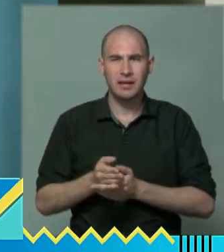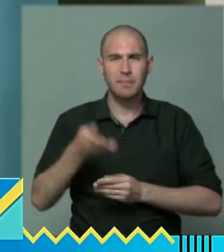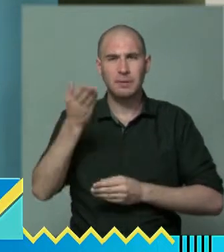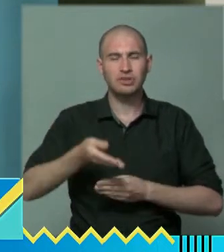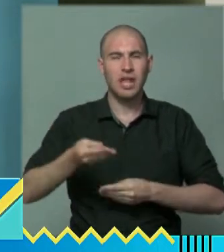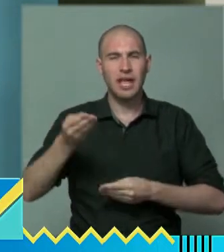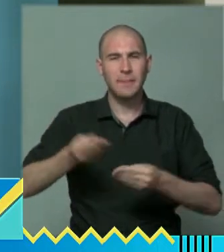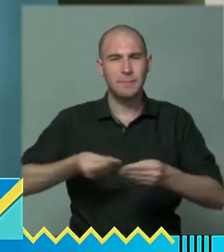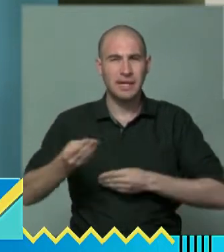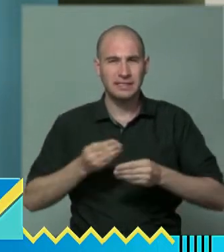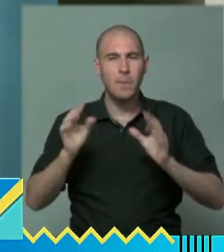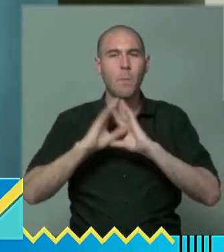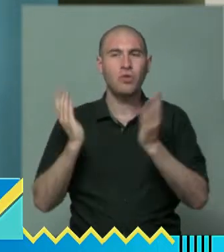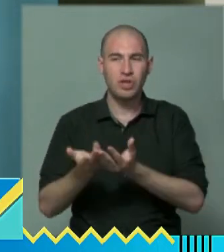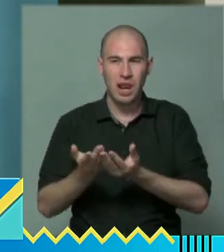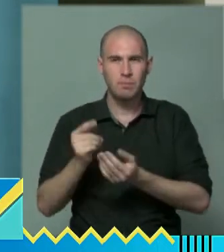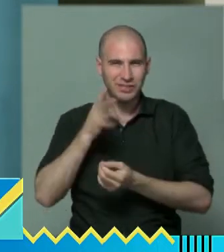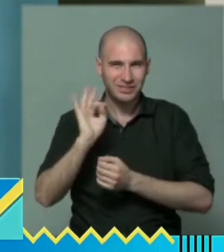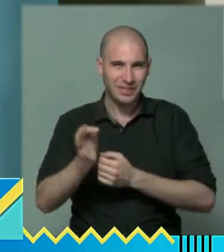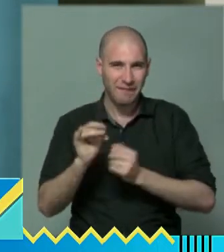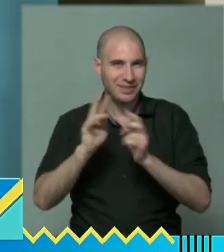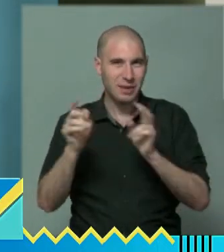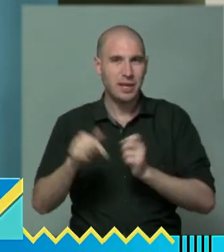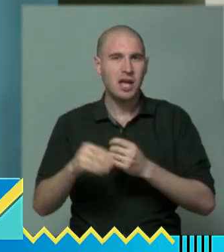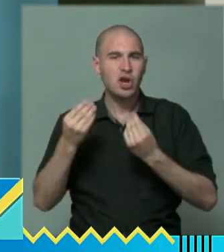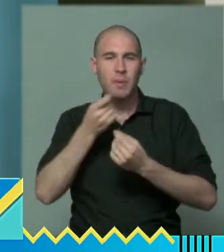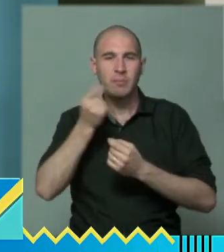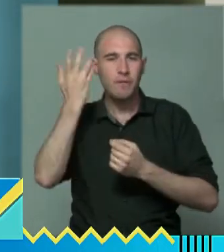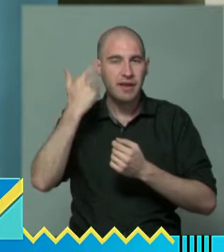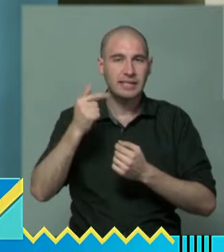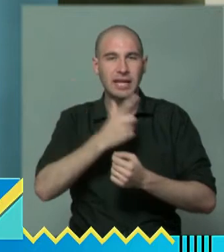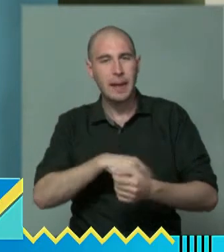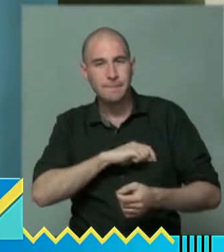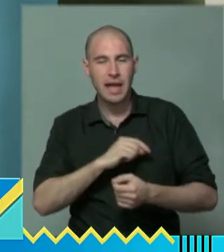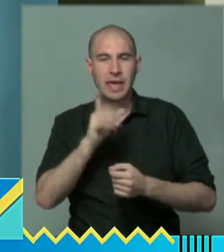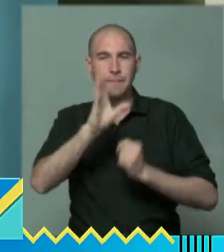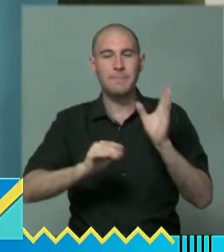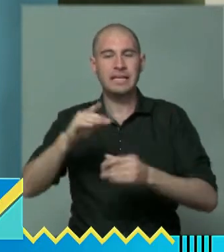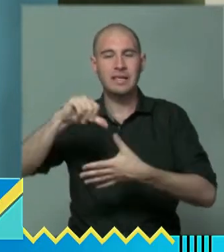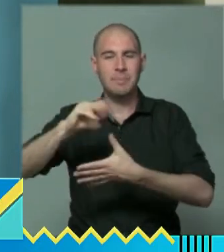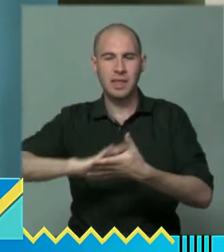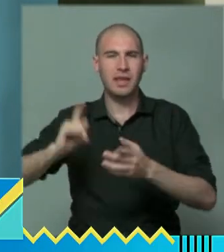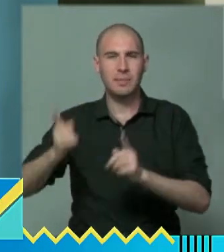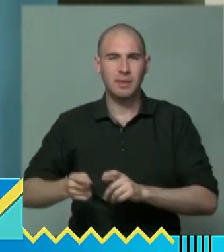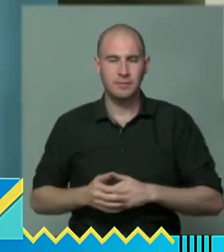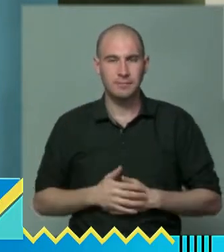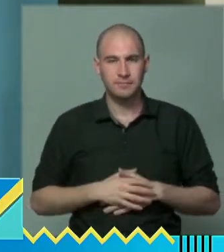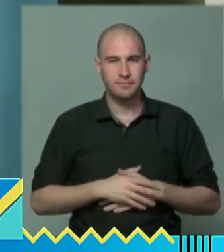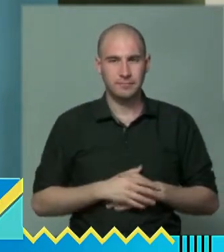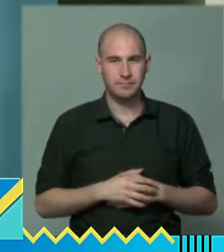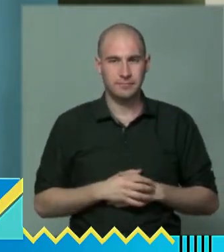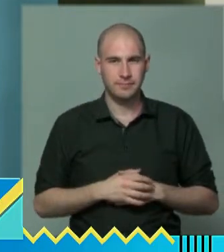personas jurídicas a nivel mundial? Si vos estás en conocimiento de esto, ¿cómo es a lo mejor en Francia, en España y en algunos países de Latinoamérica también?